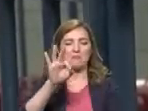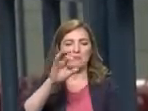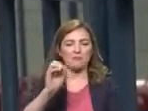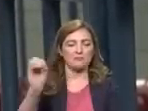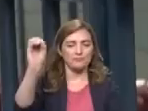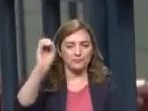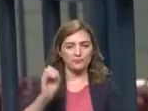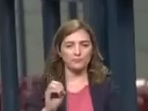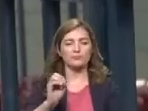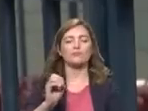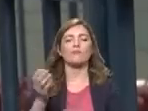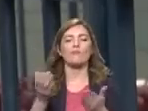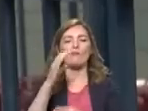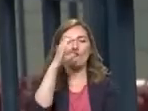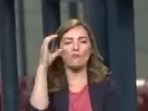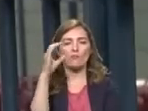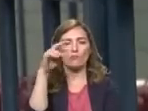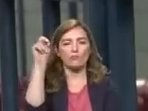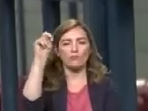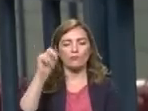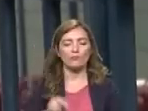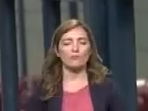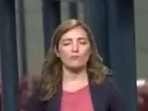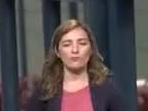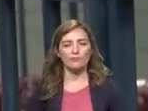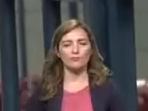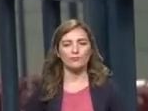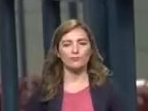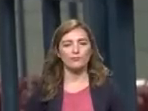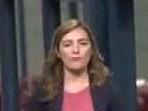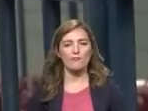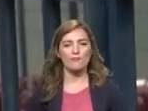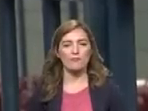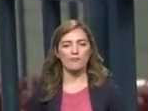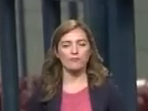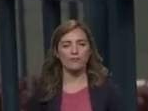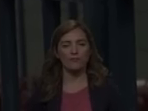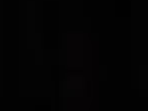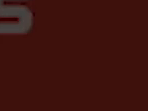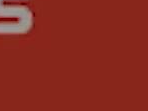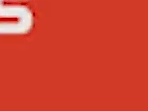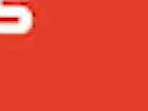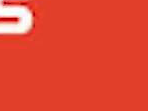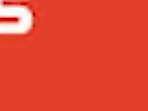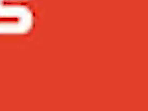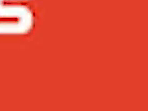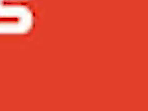90% son del vecino país del norte. Helen Quiñones, 24 horas.